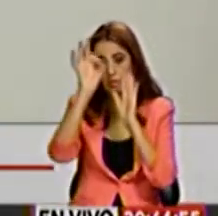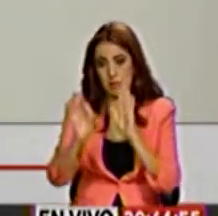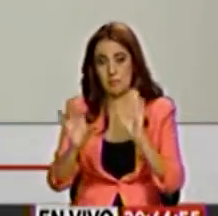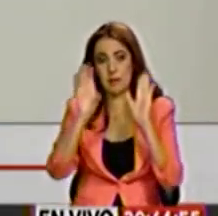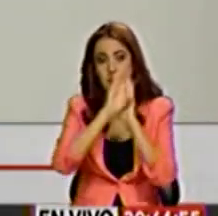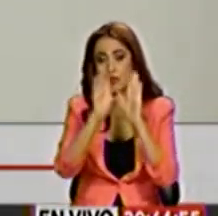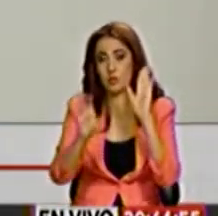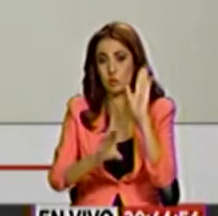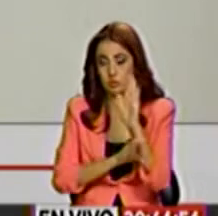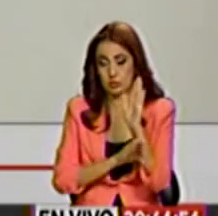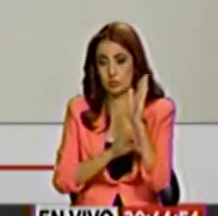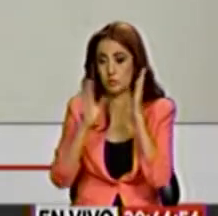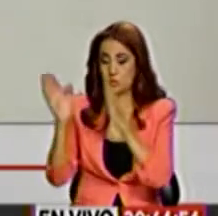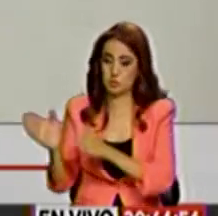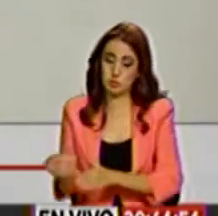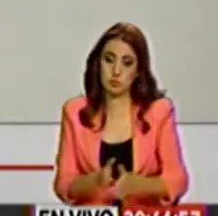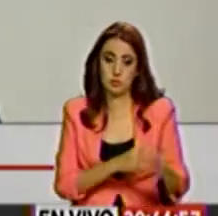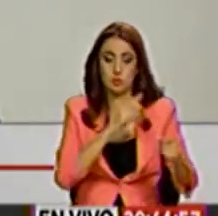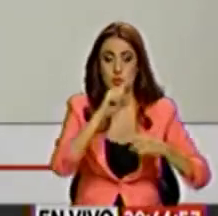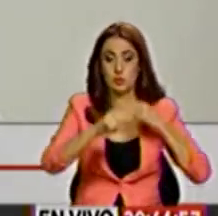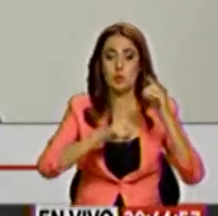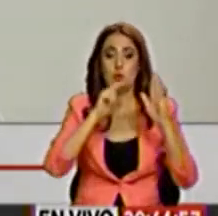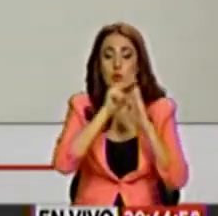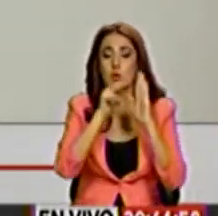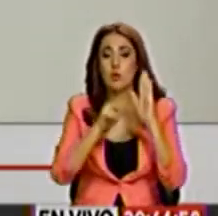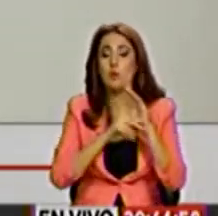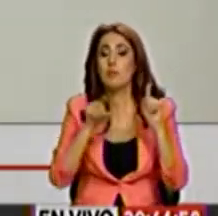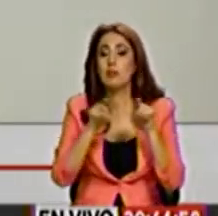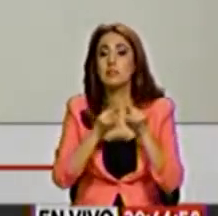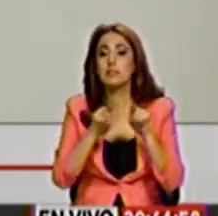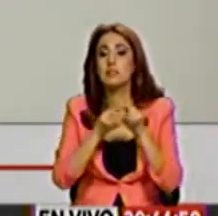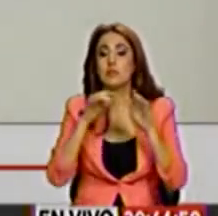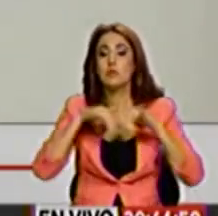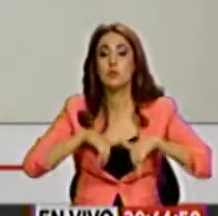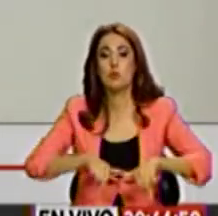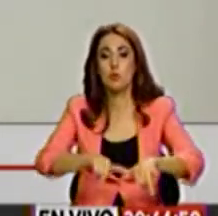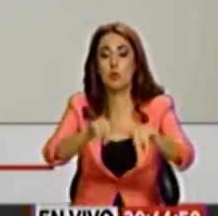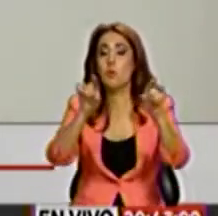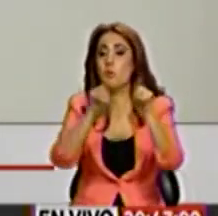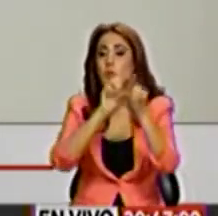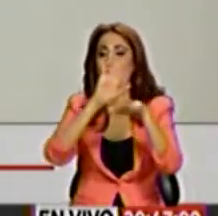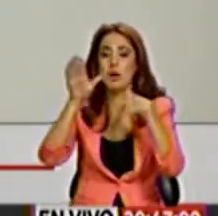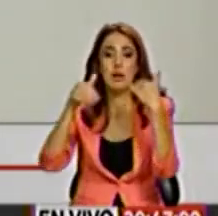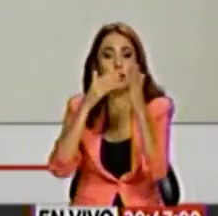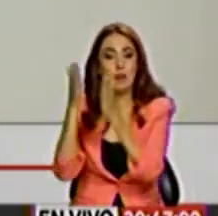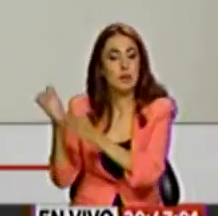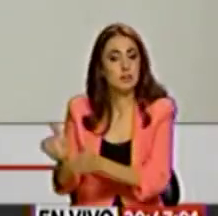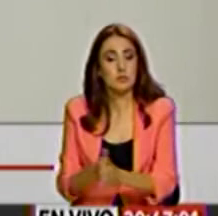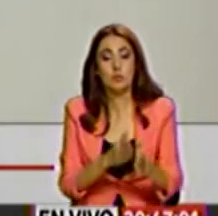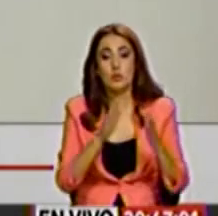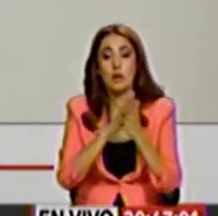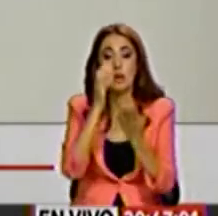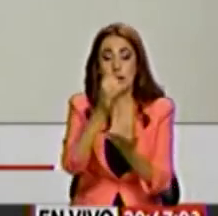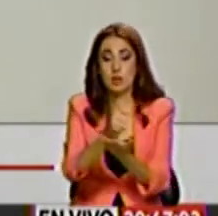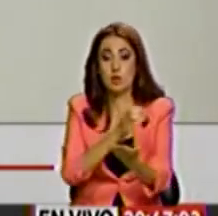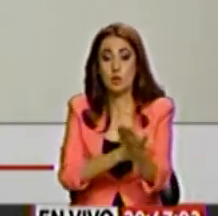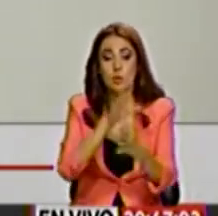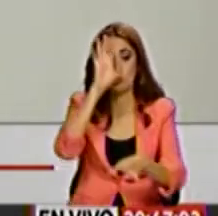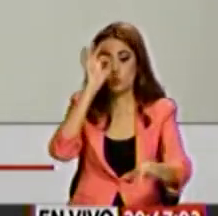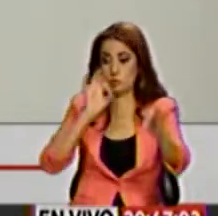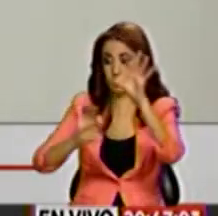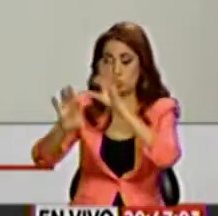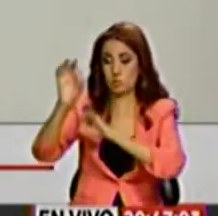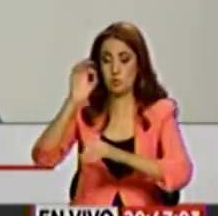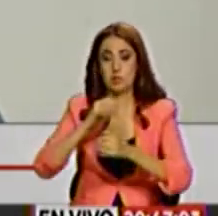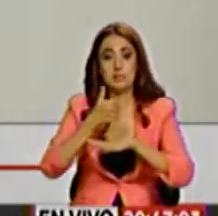Constitución también lo establece como norma suprema, y esta normativa te establece que tienes que crear concursos de méritos y oposición para designar a nuestras autoridades